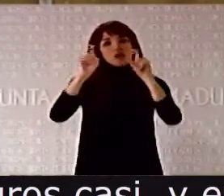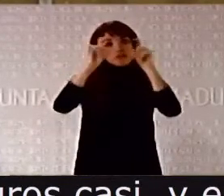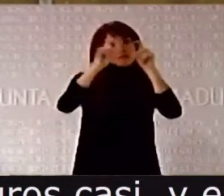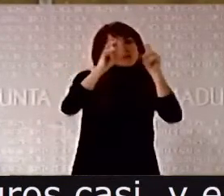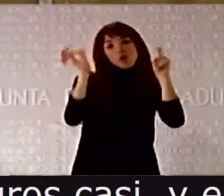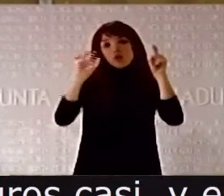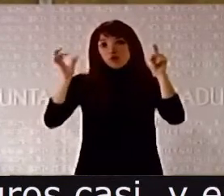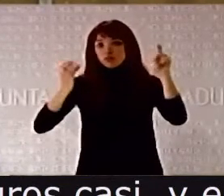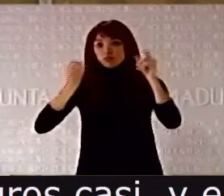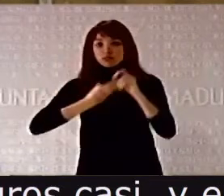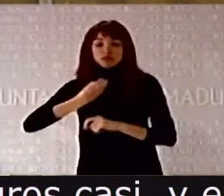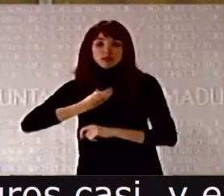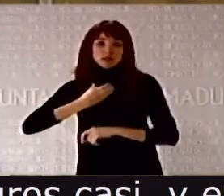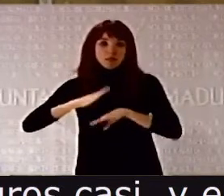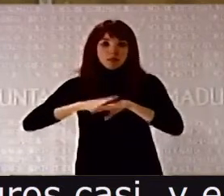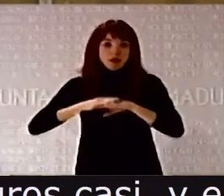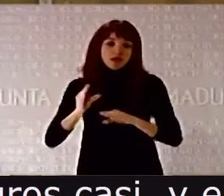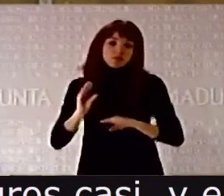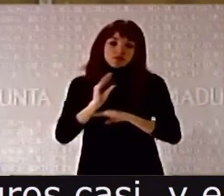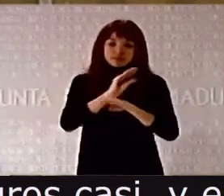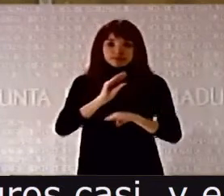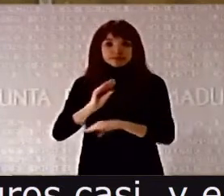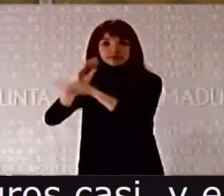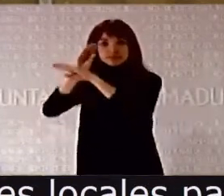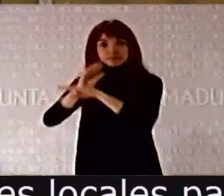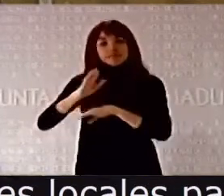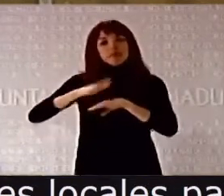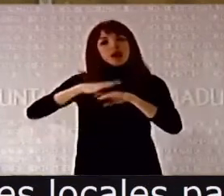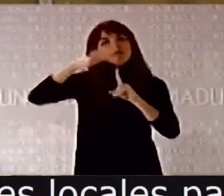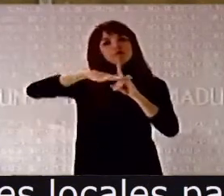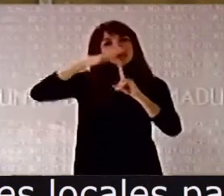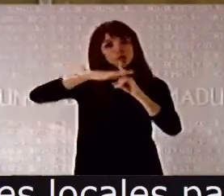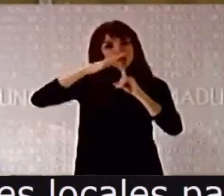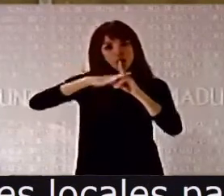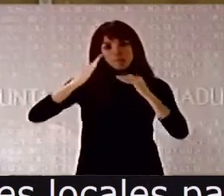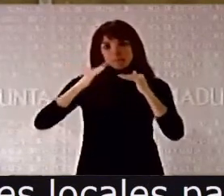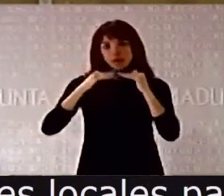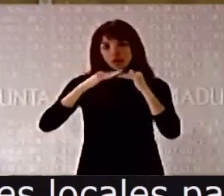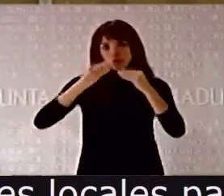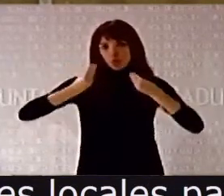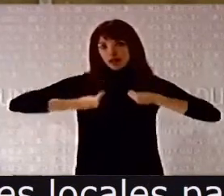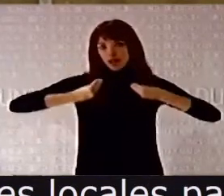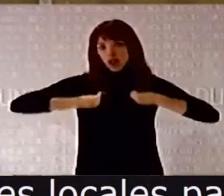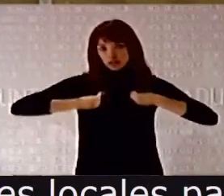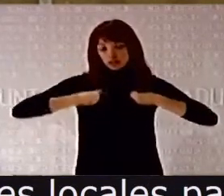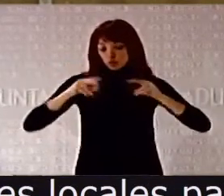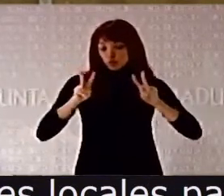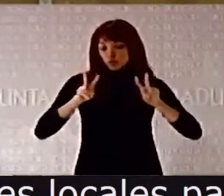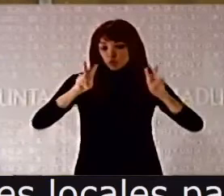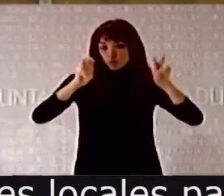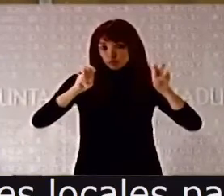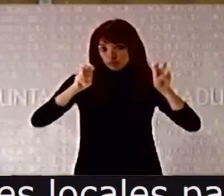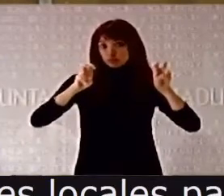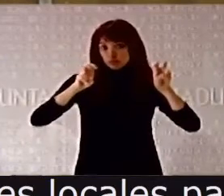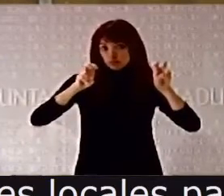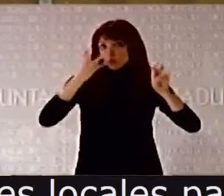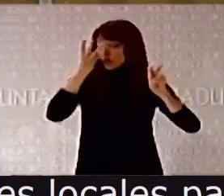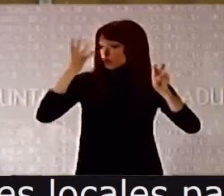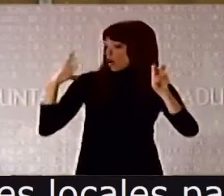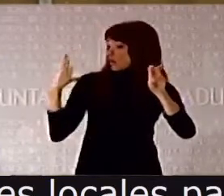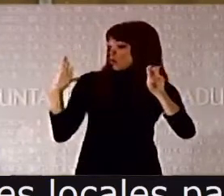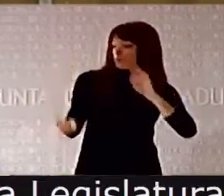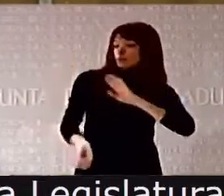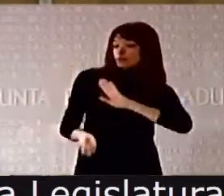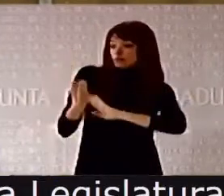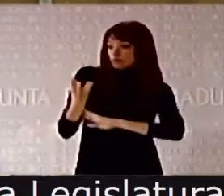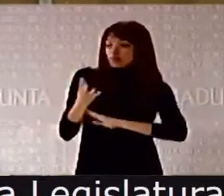municipios para financiar las ayudas para suministros para mínimos vitales. Los mínimos vitales eran nuevos en la legislatura pasada. Hoy